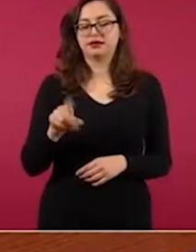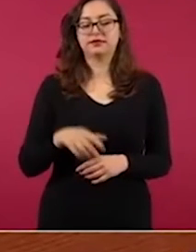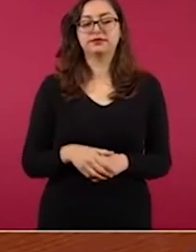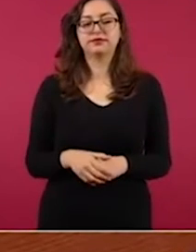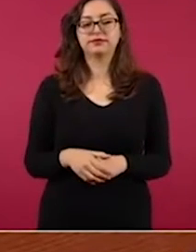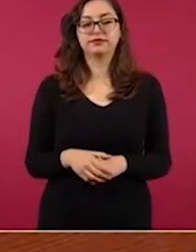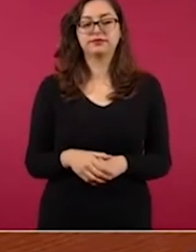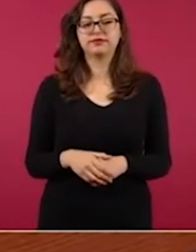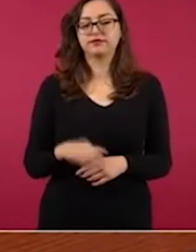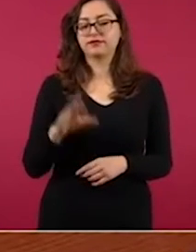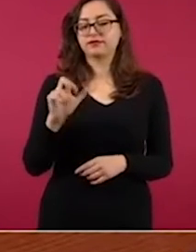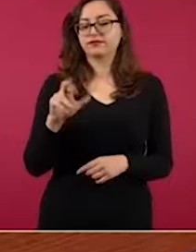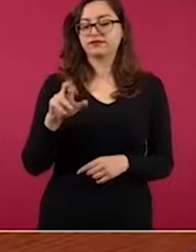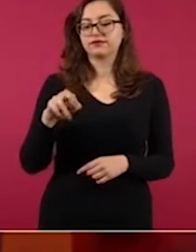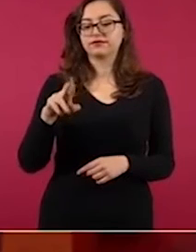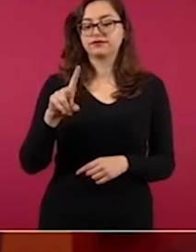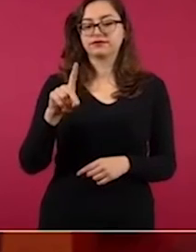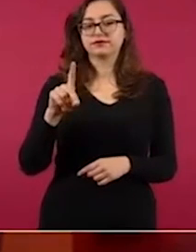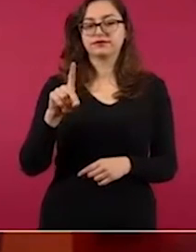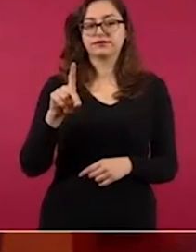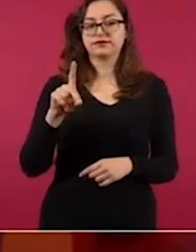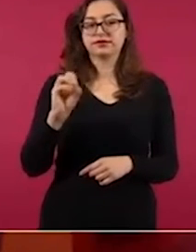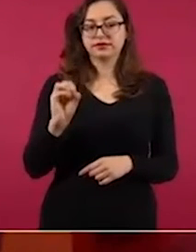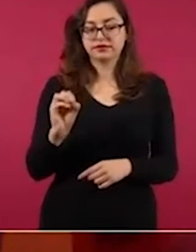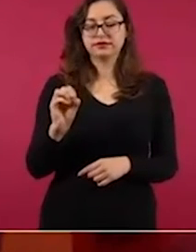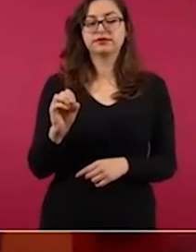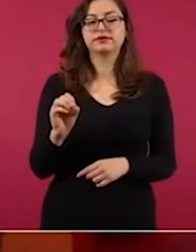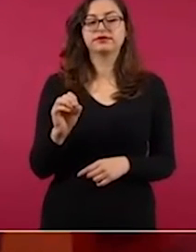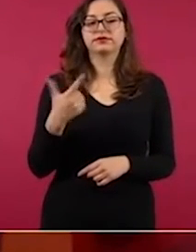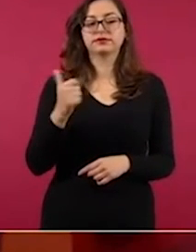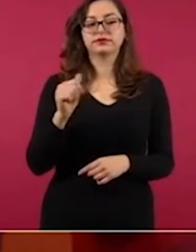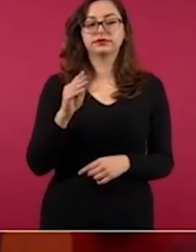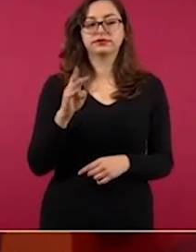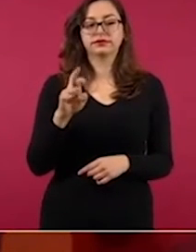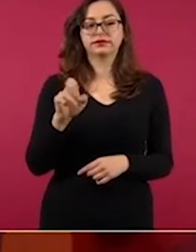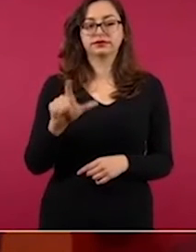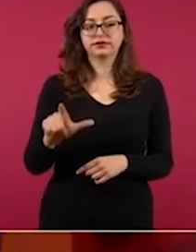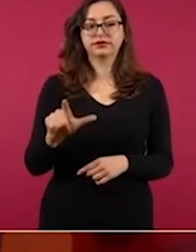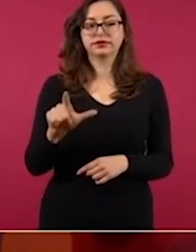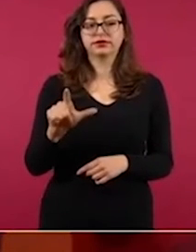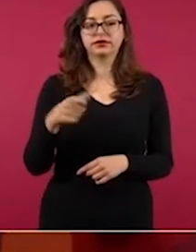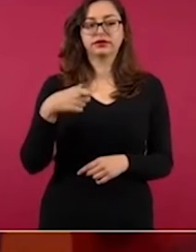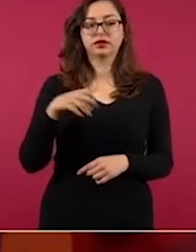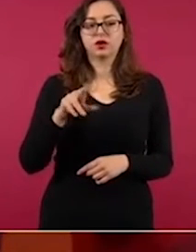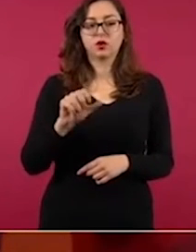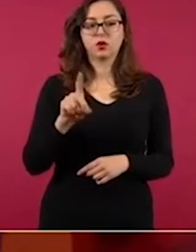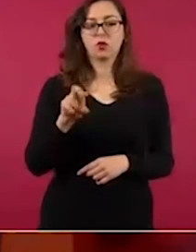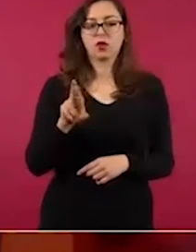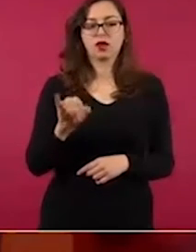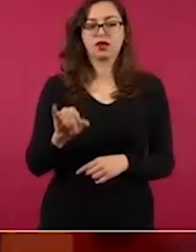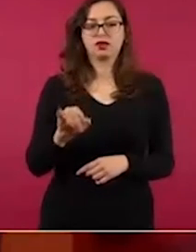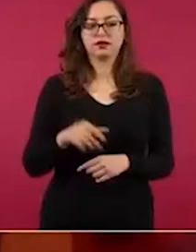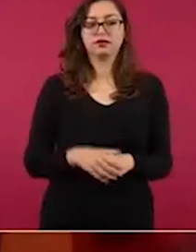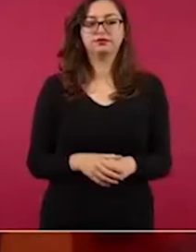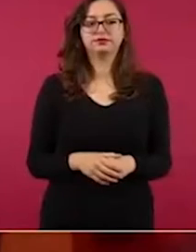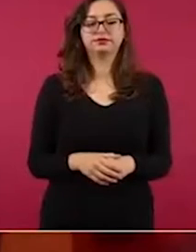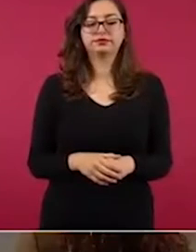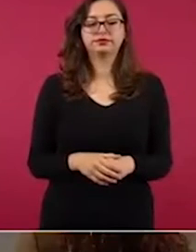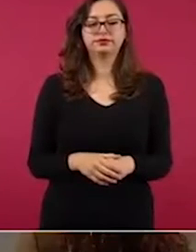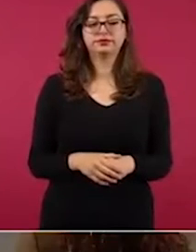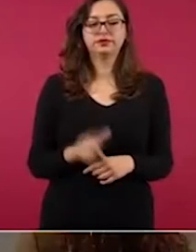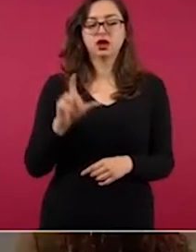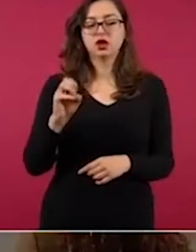Fernando Canales Clarión, Gabriel Cuadri, Silberto Lozano,